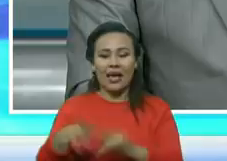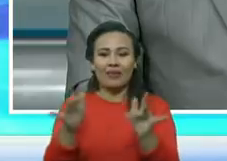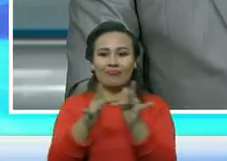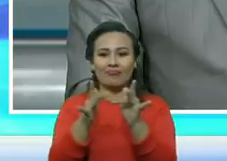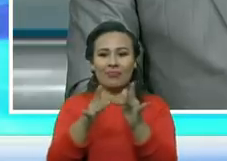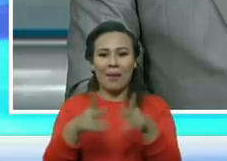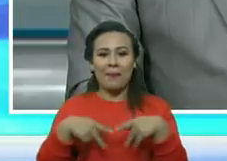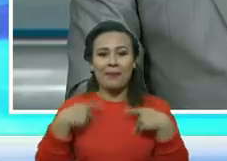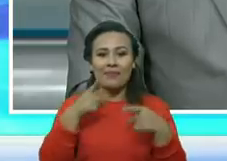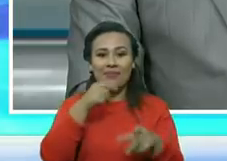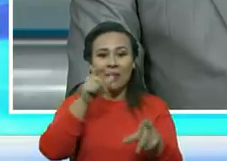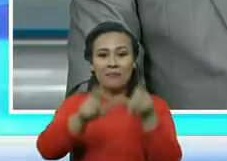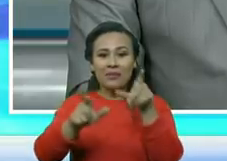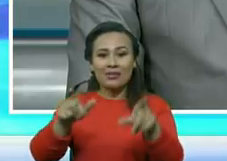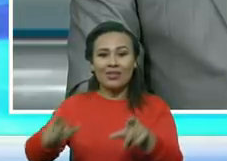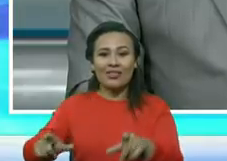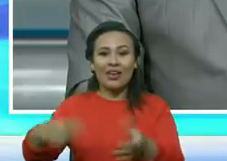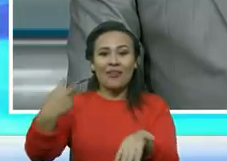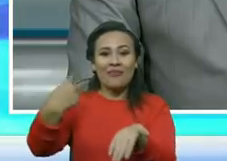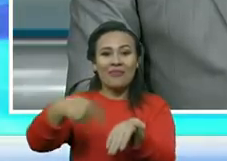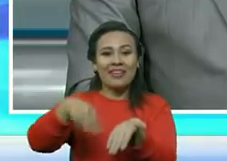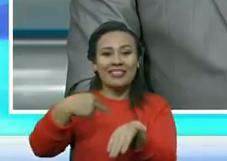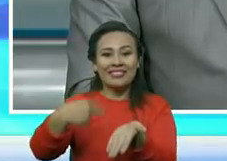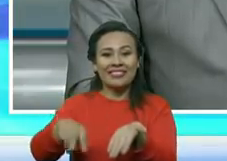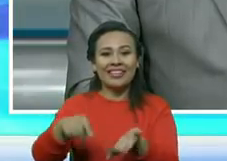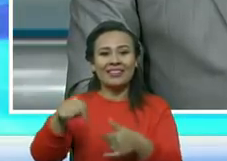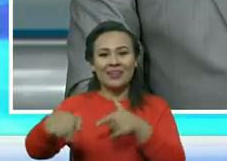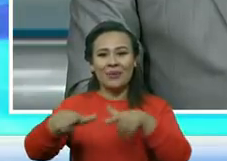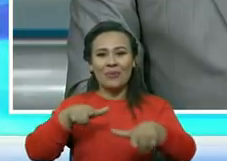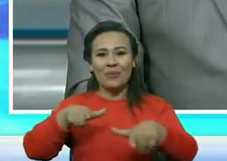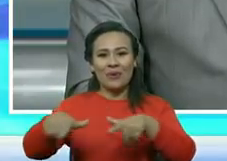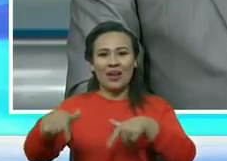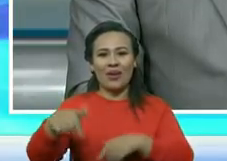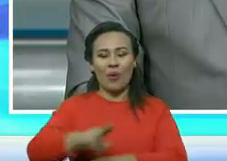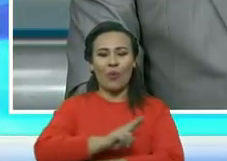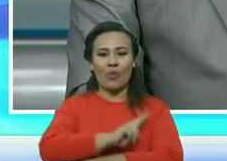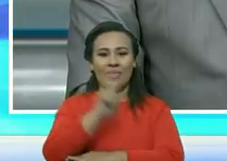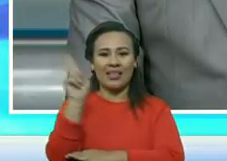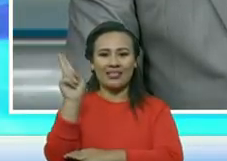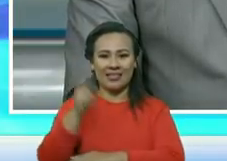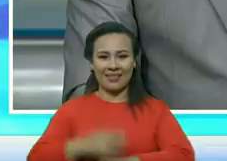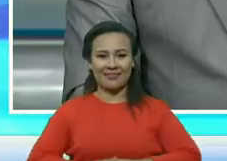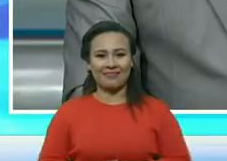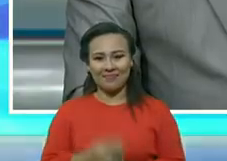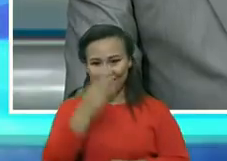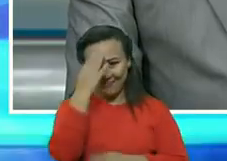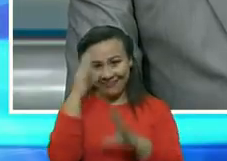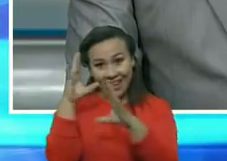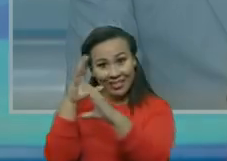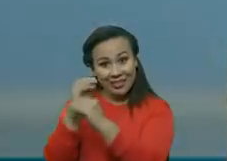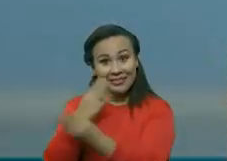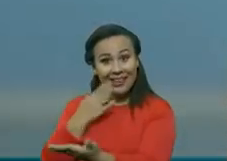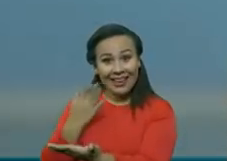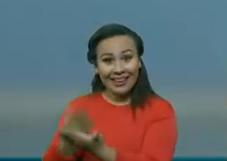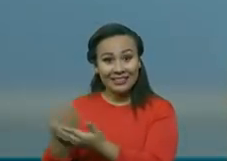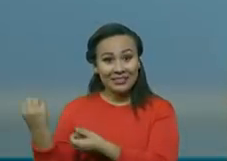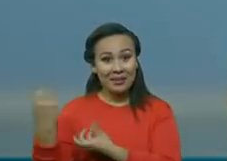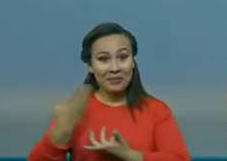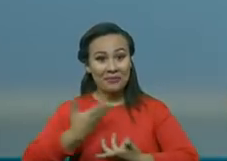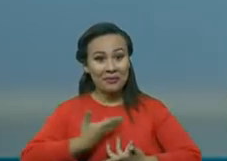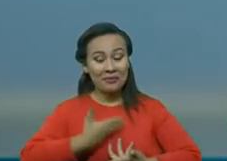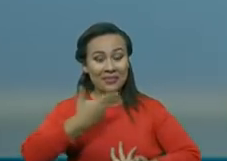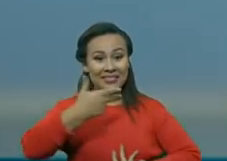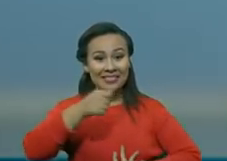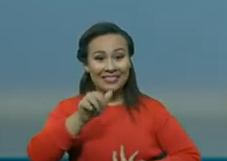los emelecistas y su fiesta en este sector de la urbe porteña. Buenas noches. Gracias a ti, Charlie. Buenas